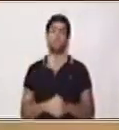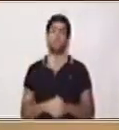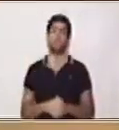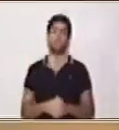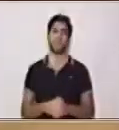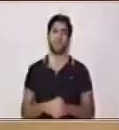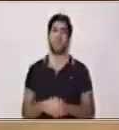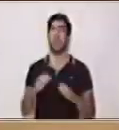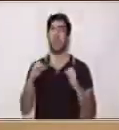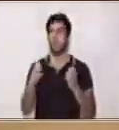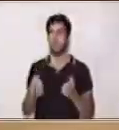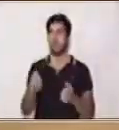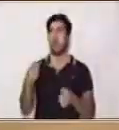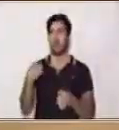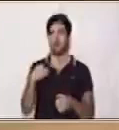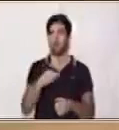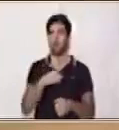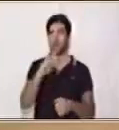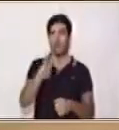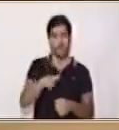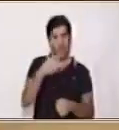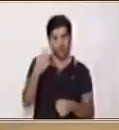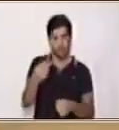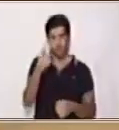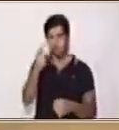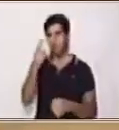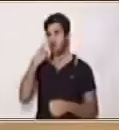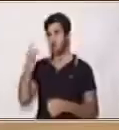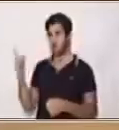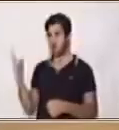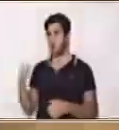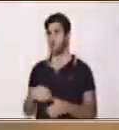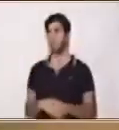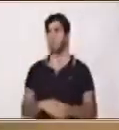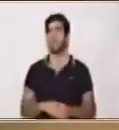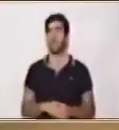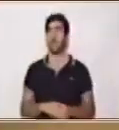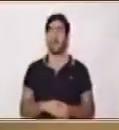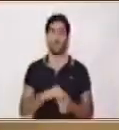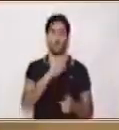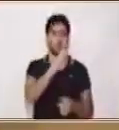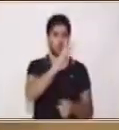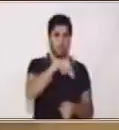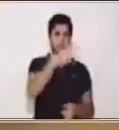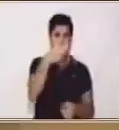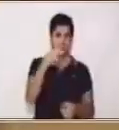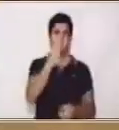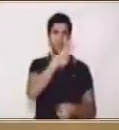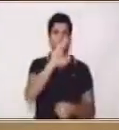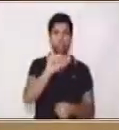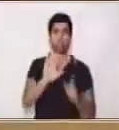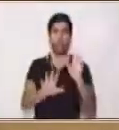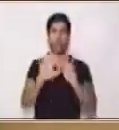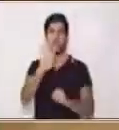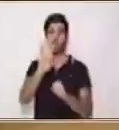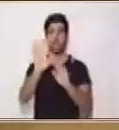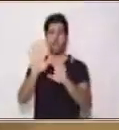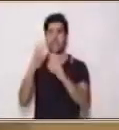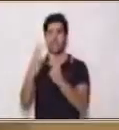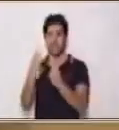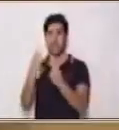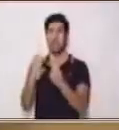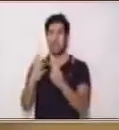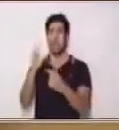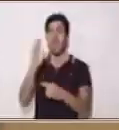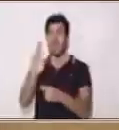metros. Entonces vamos a ubicar los valores de la ecuación. pi es 3.1416,